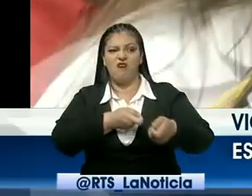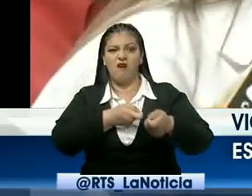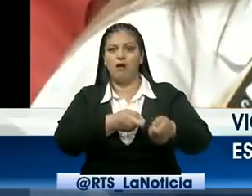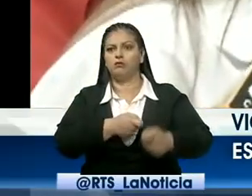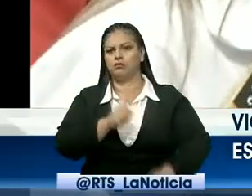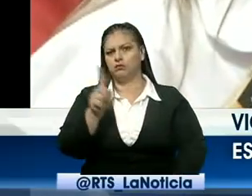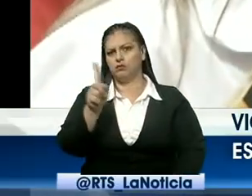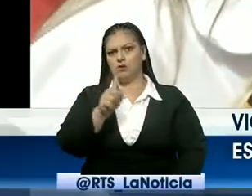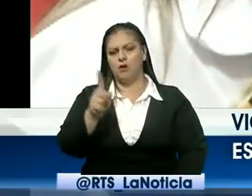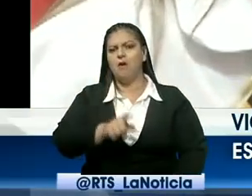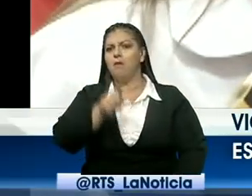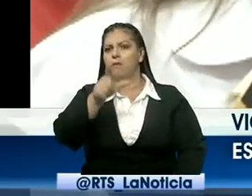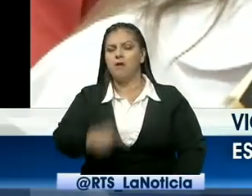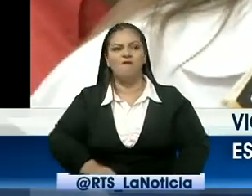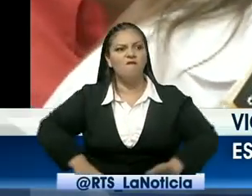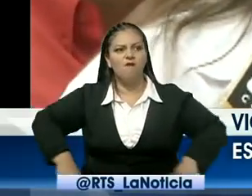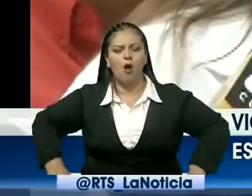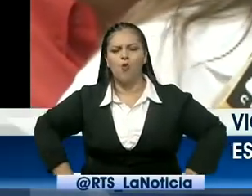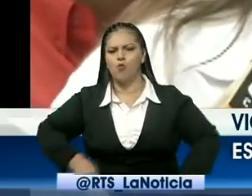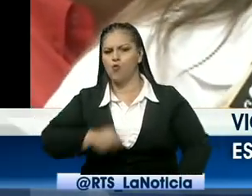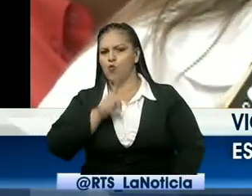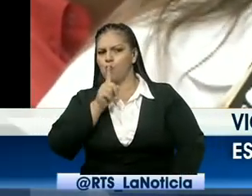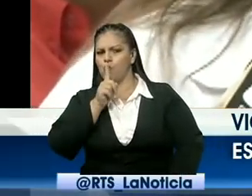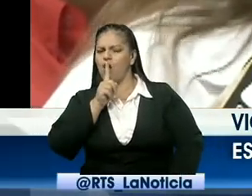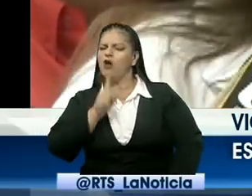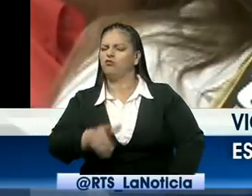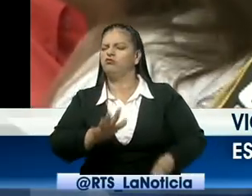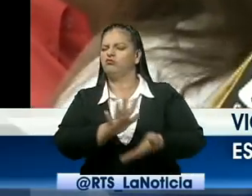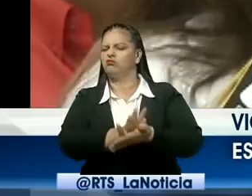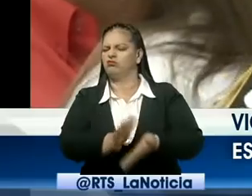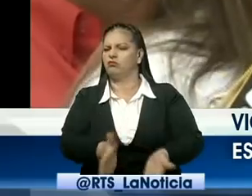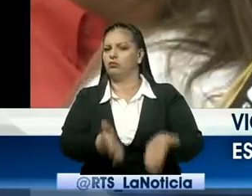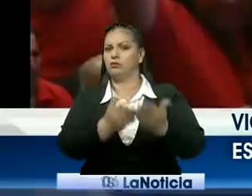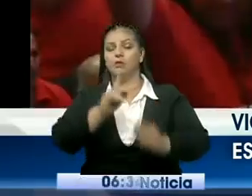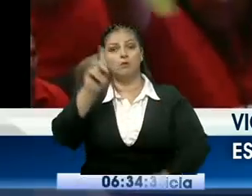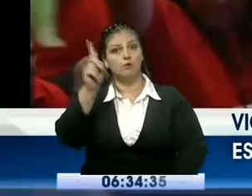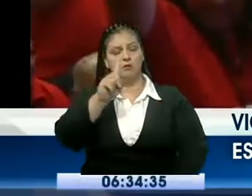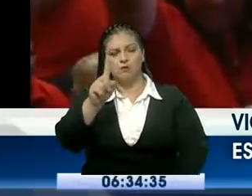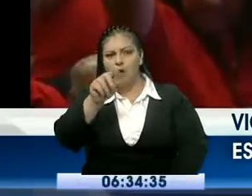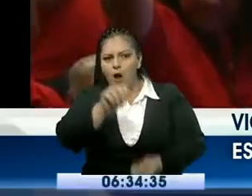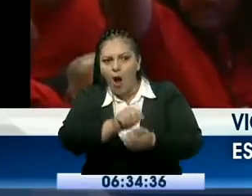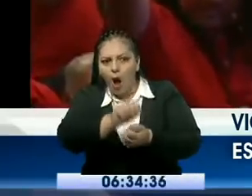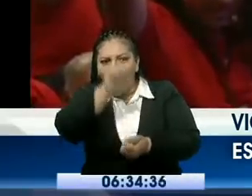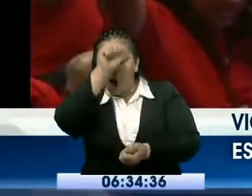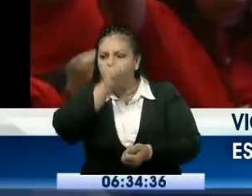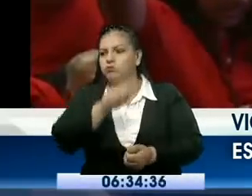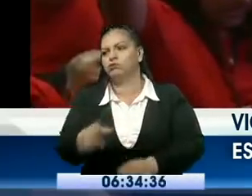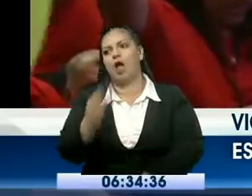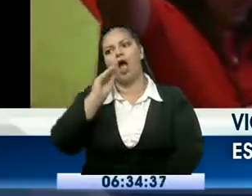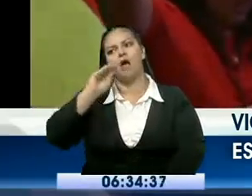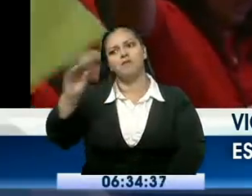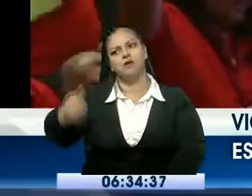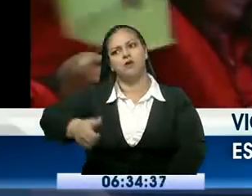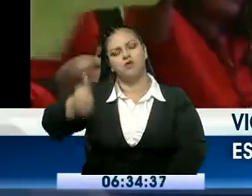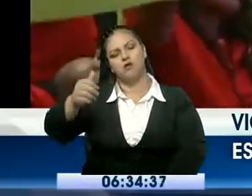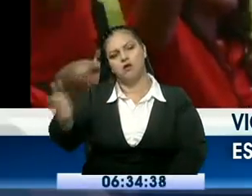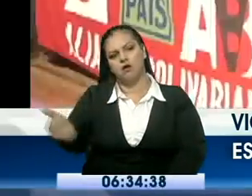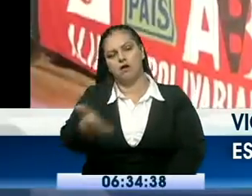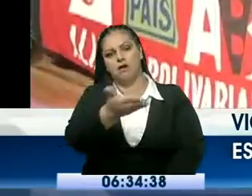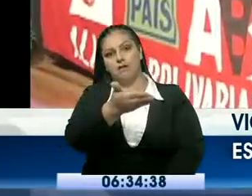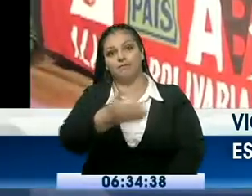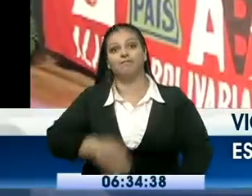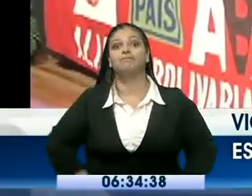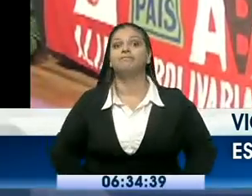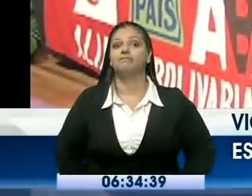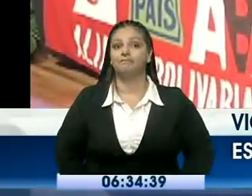nadie. Exhortaremos y estaremos vigilantes de que los procesos se lleven como corresponden. Era la cuarta convención de la Alianza Bolivariana Alfarista,